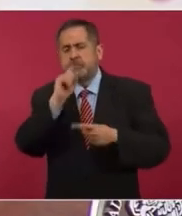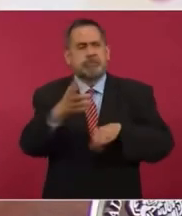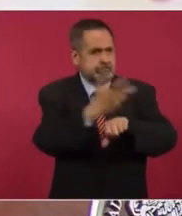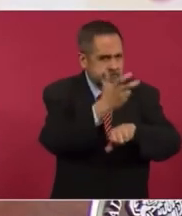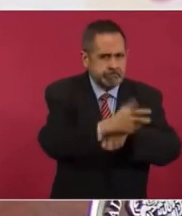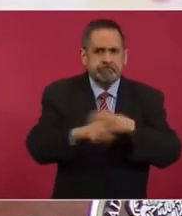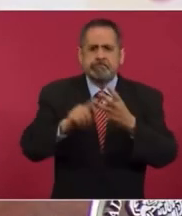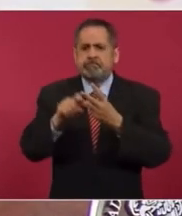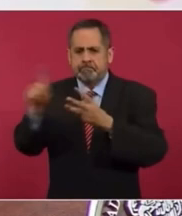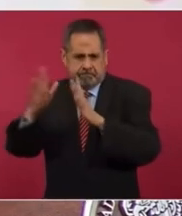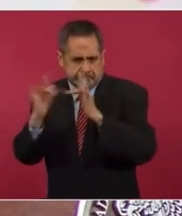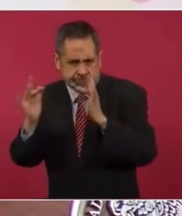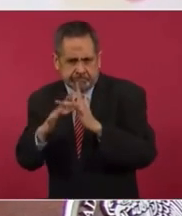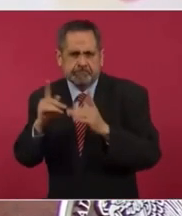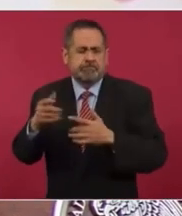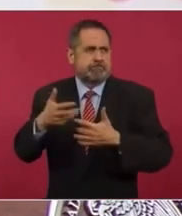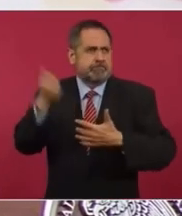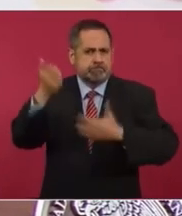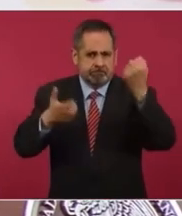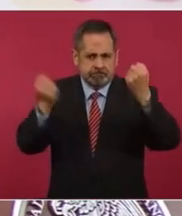caso de Francia. Ay, María.